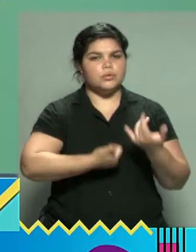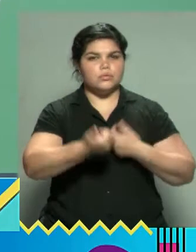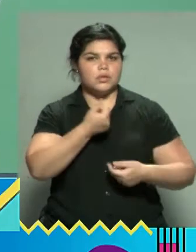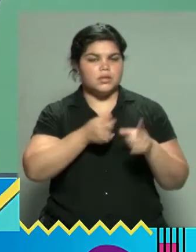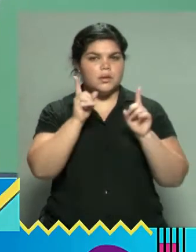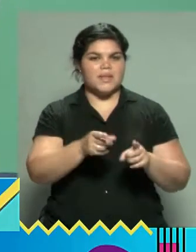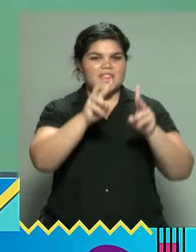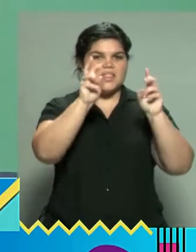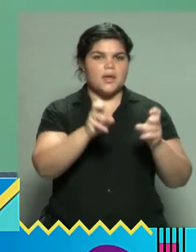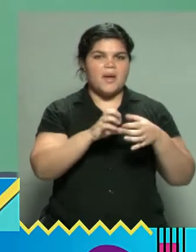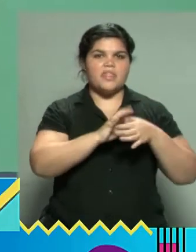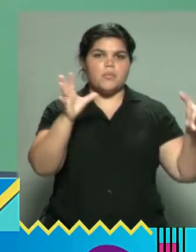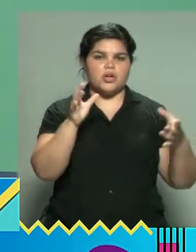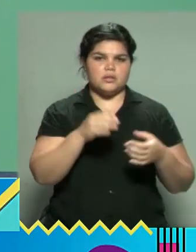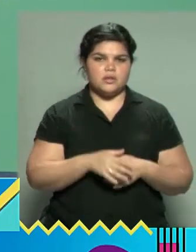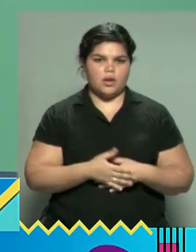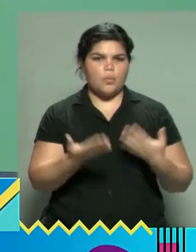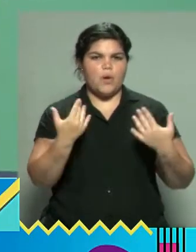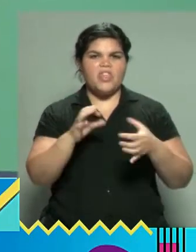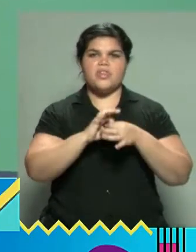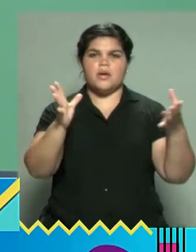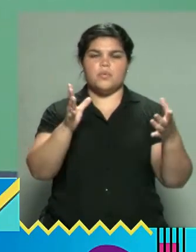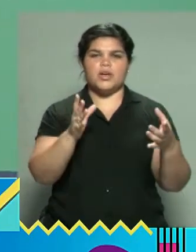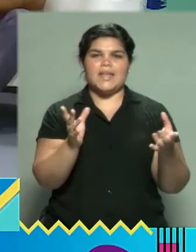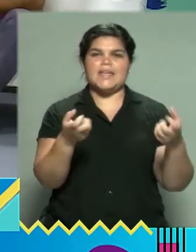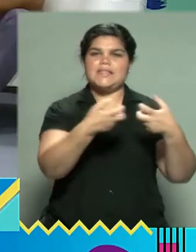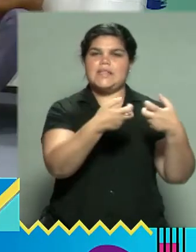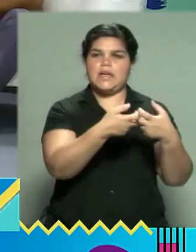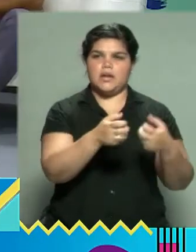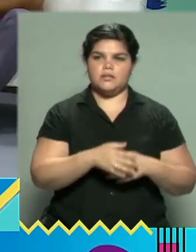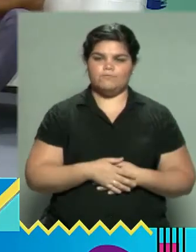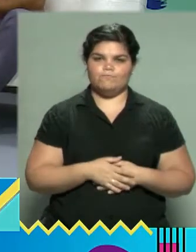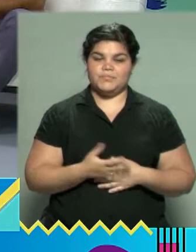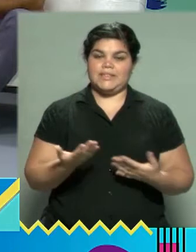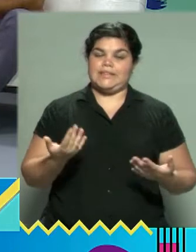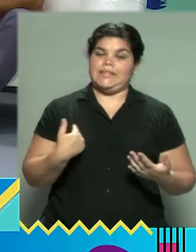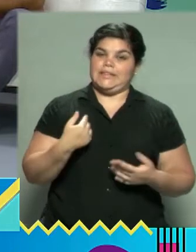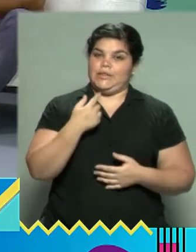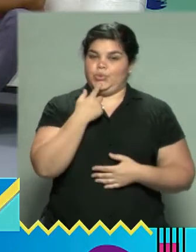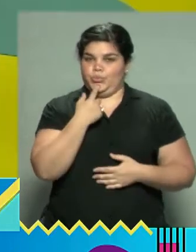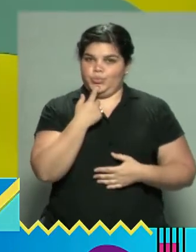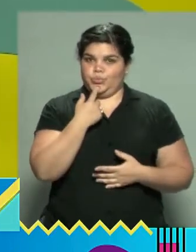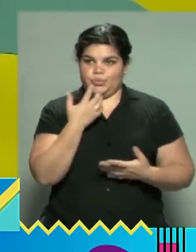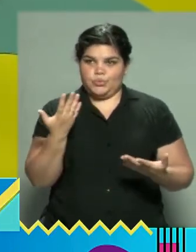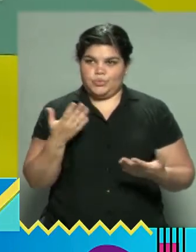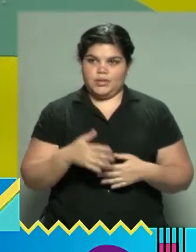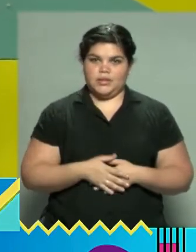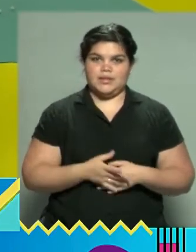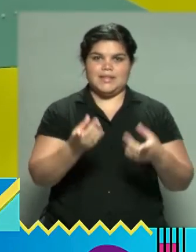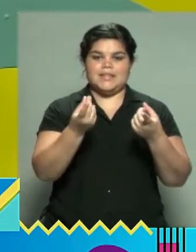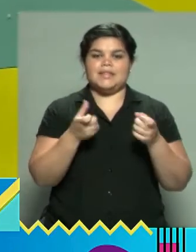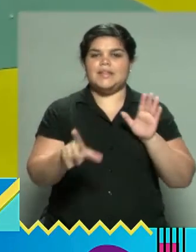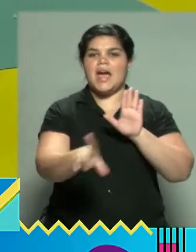la democracia. ¿Se puede hablar de democracia sindical? Yo dudo, digamos, que esto no pase a no ser que haya una reforma desde lo